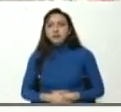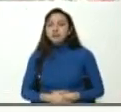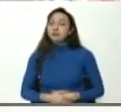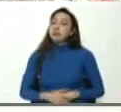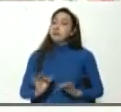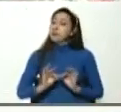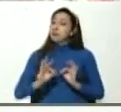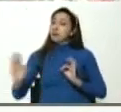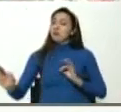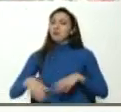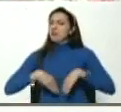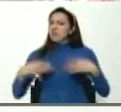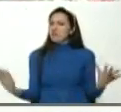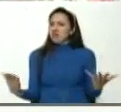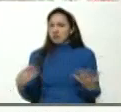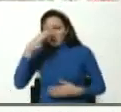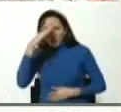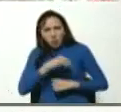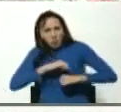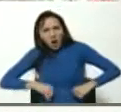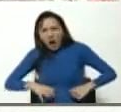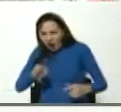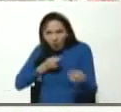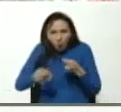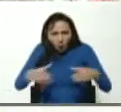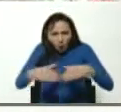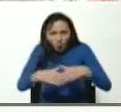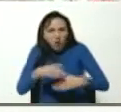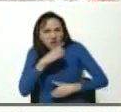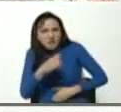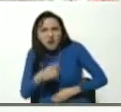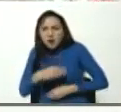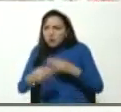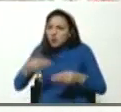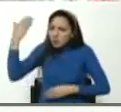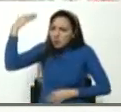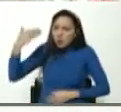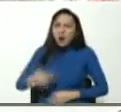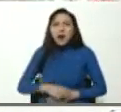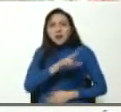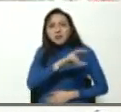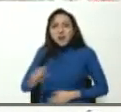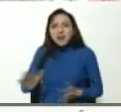lejos que hicieron con los militares que utilizaron el 30 de abril 2019